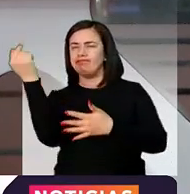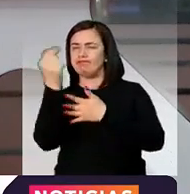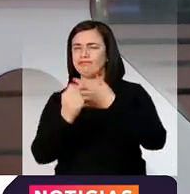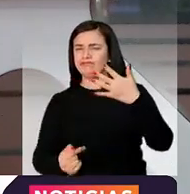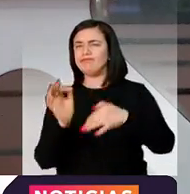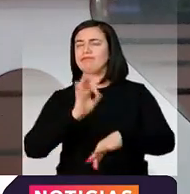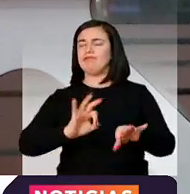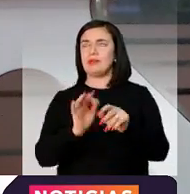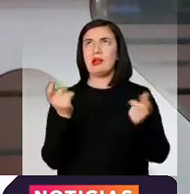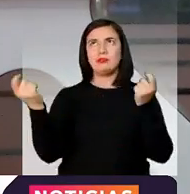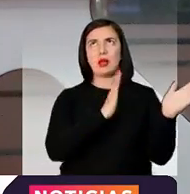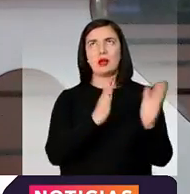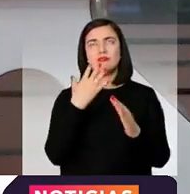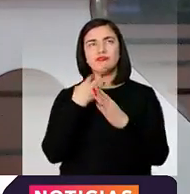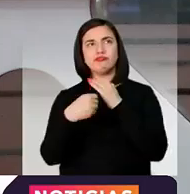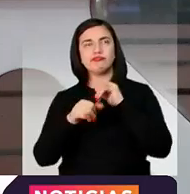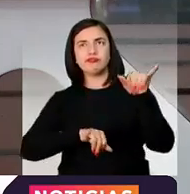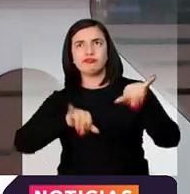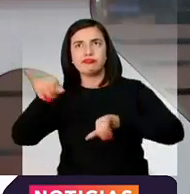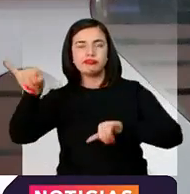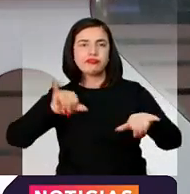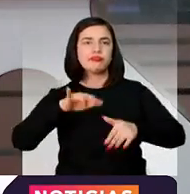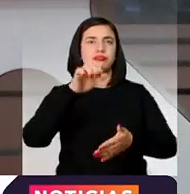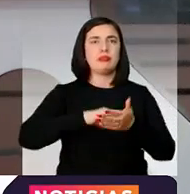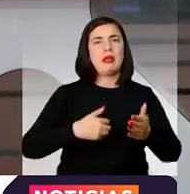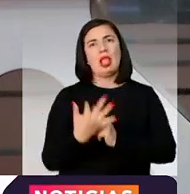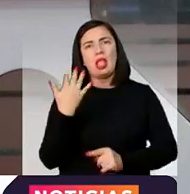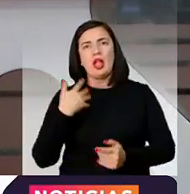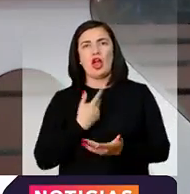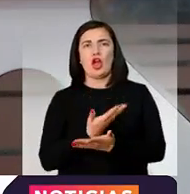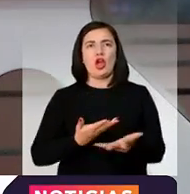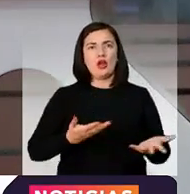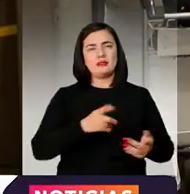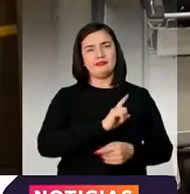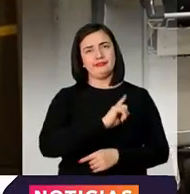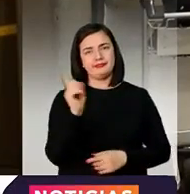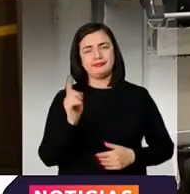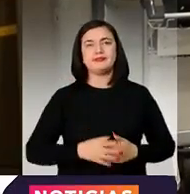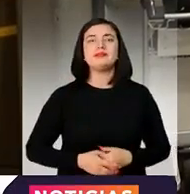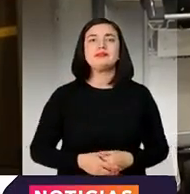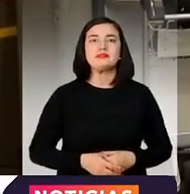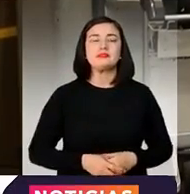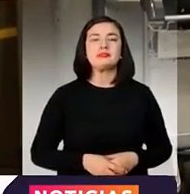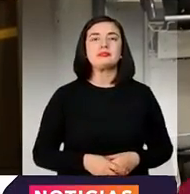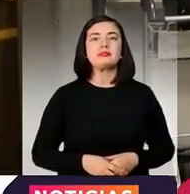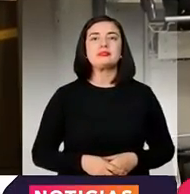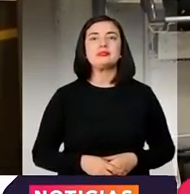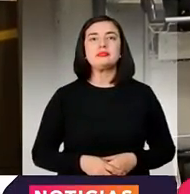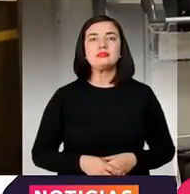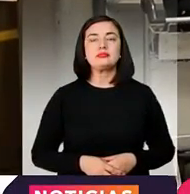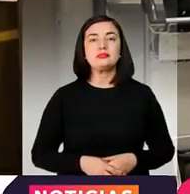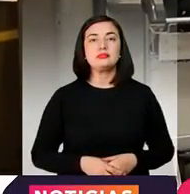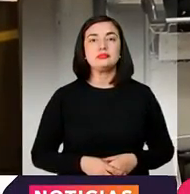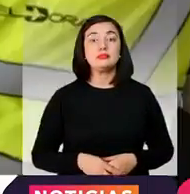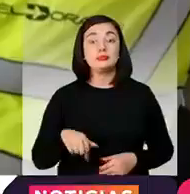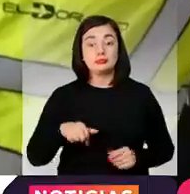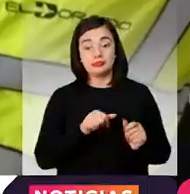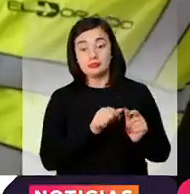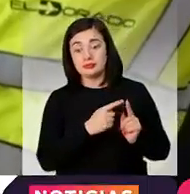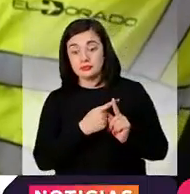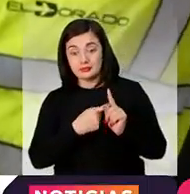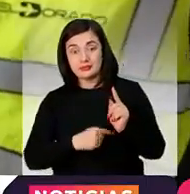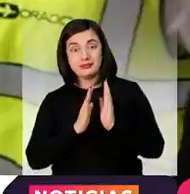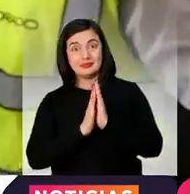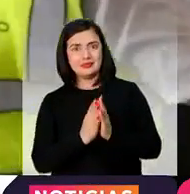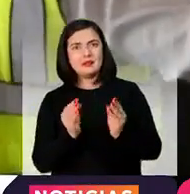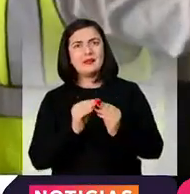su salida y no generar retrasos innecesarios en el aeropuerto. En esta temporada decembrina aumenta el deseo de